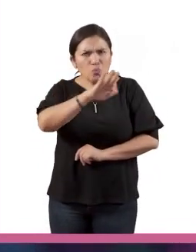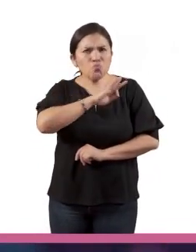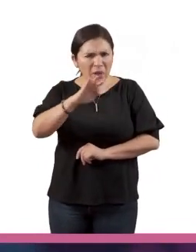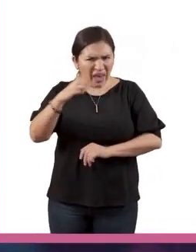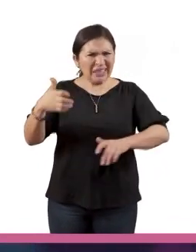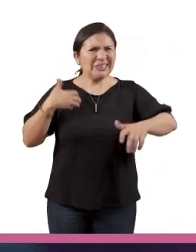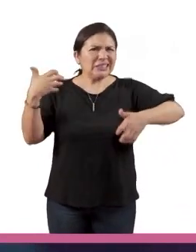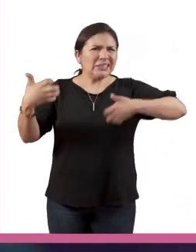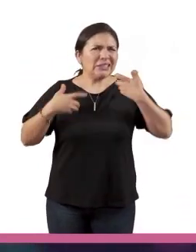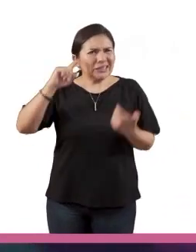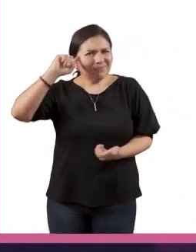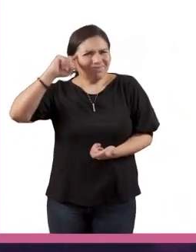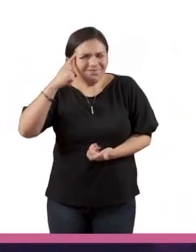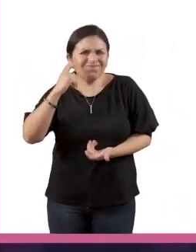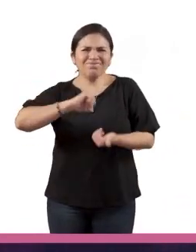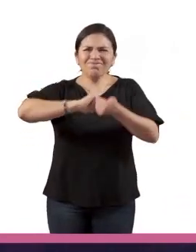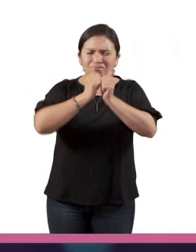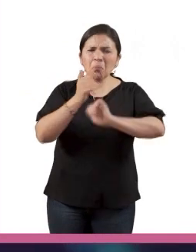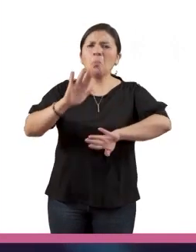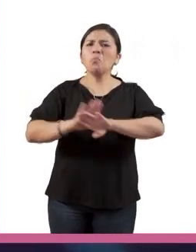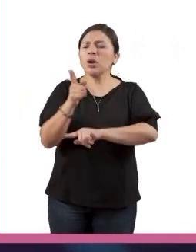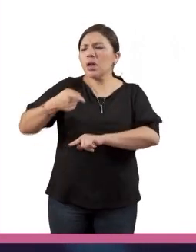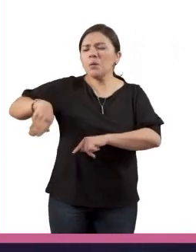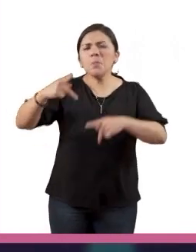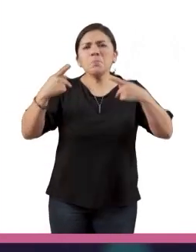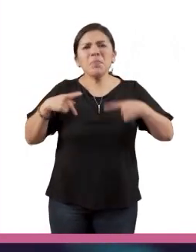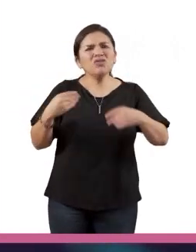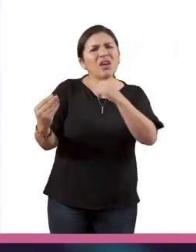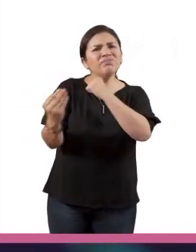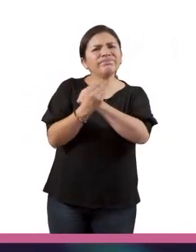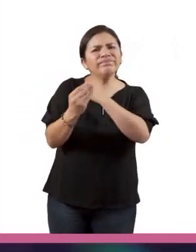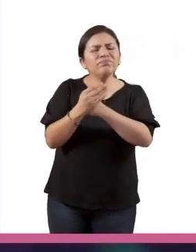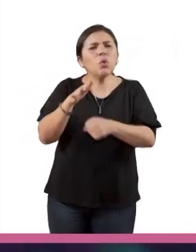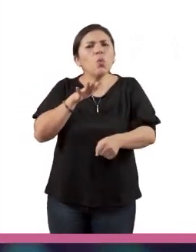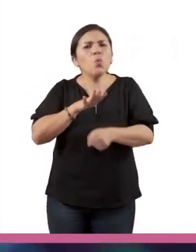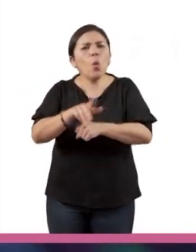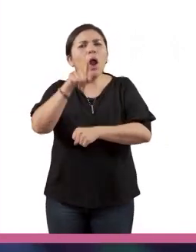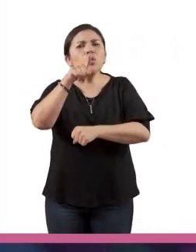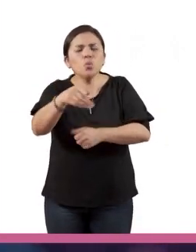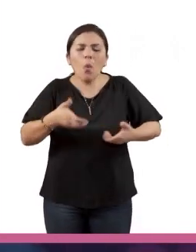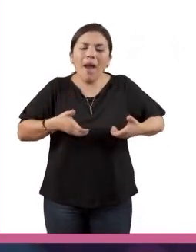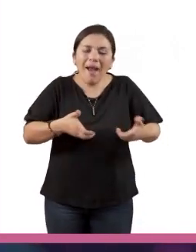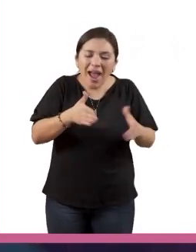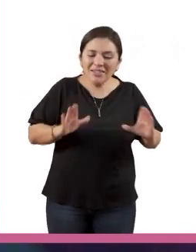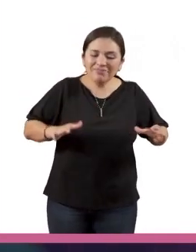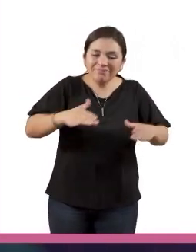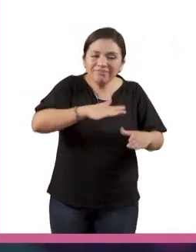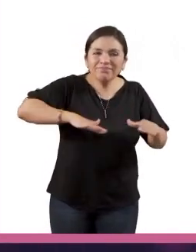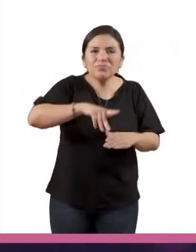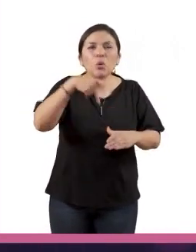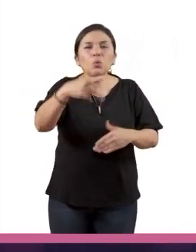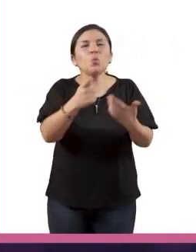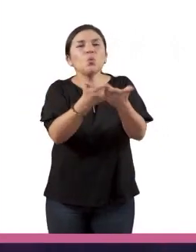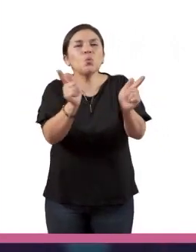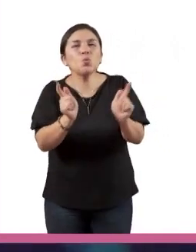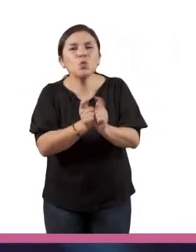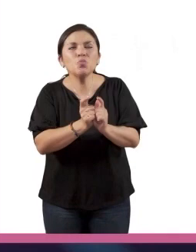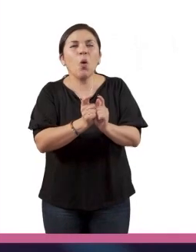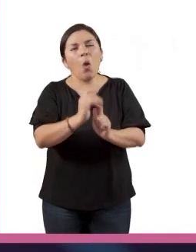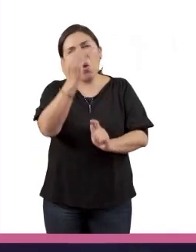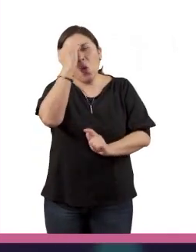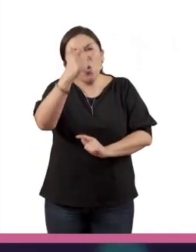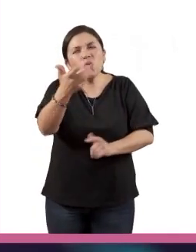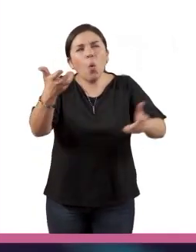uno puede enojarse porque la sociedad no reconoce lo que tu comunidad, lo que tu barrio, lo que tu